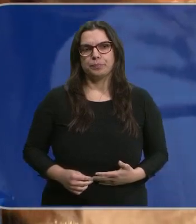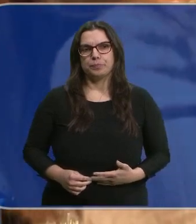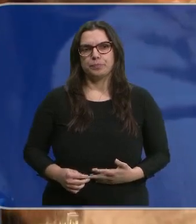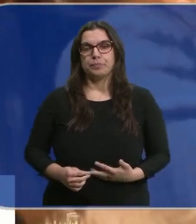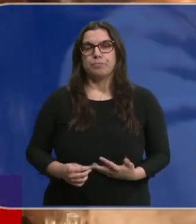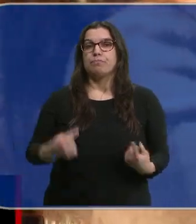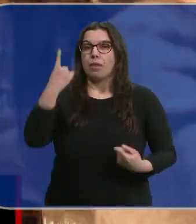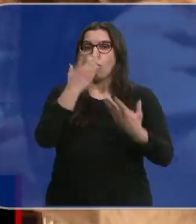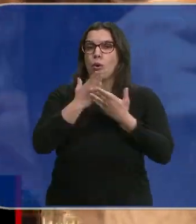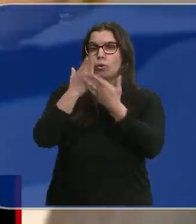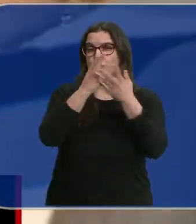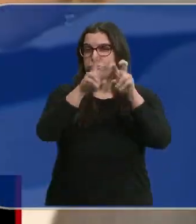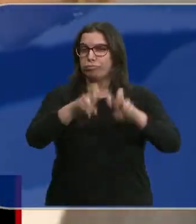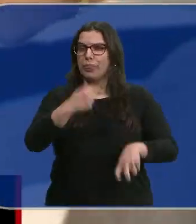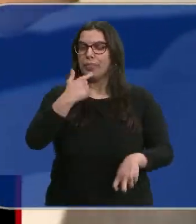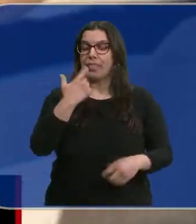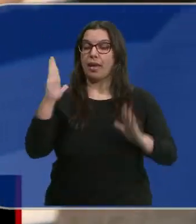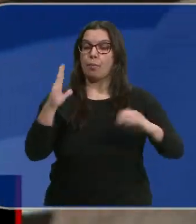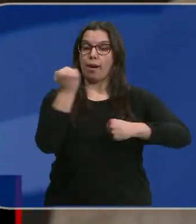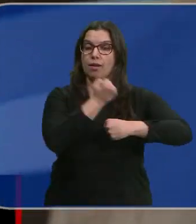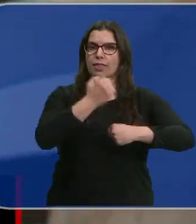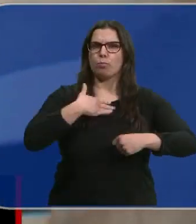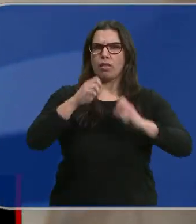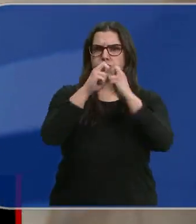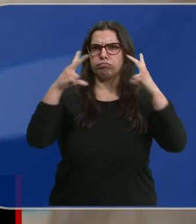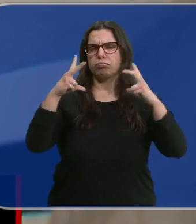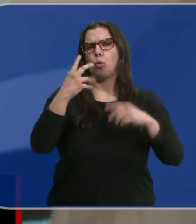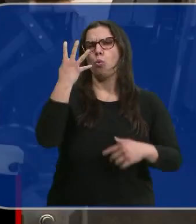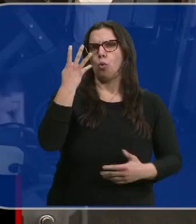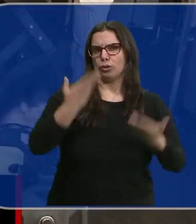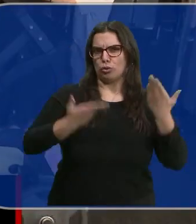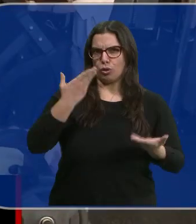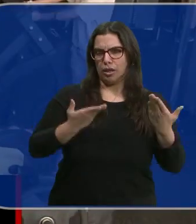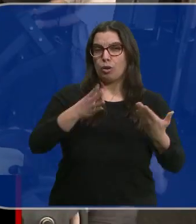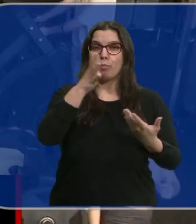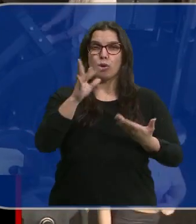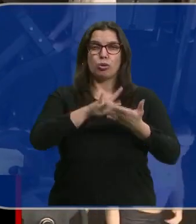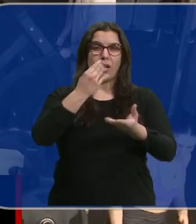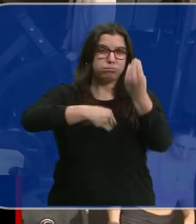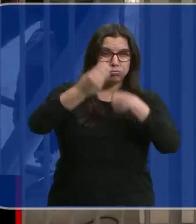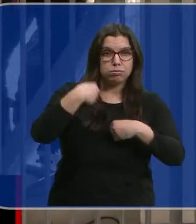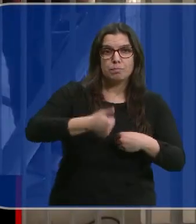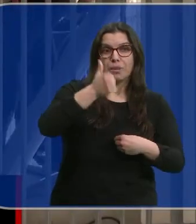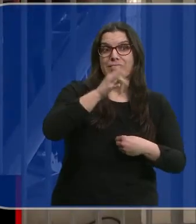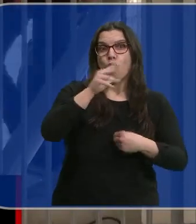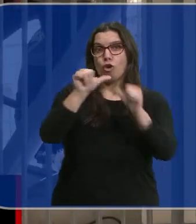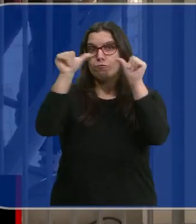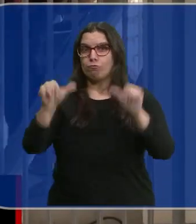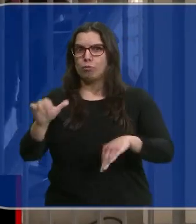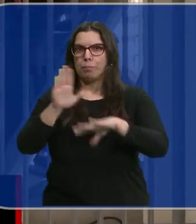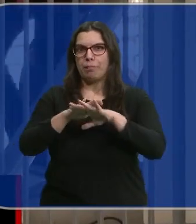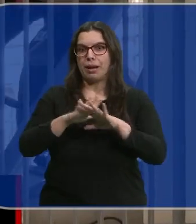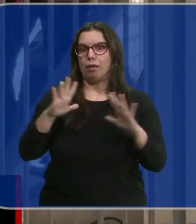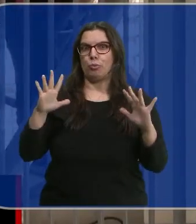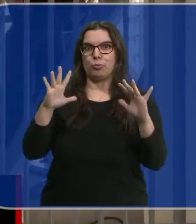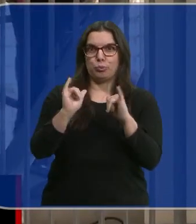Hay estudios que aseguran que durante la Navidad podemos engordar de media unos 4 kilos. Ingerimos más calorías y ahora buscamos fórmulas para